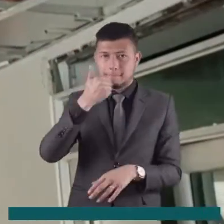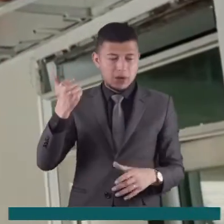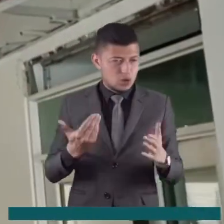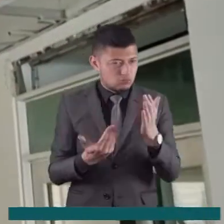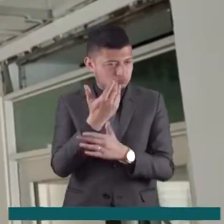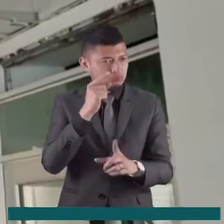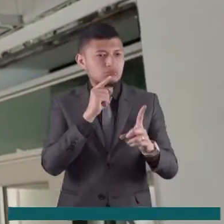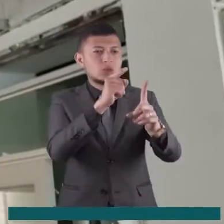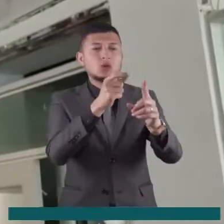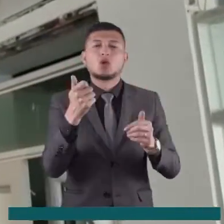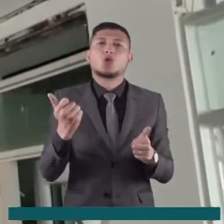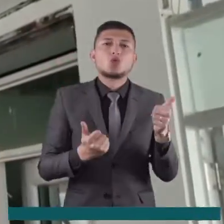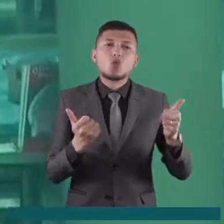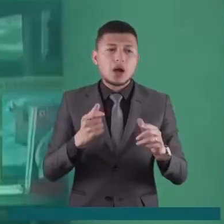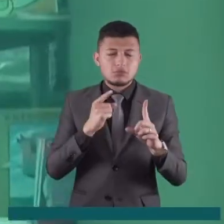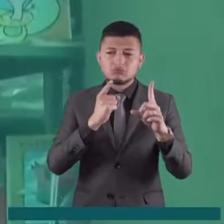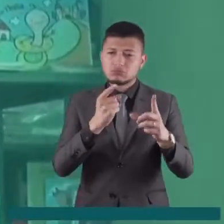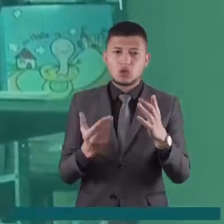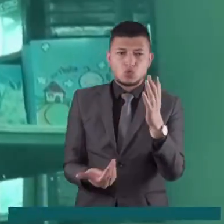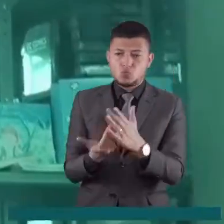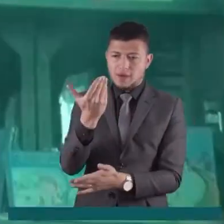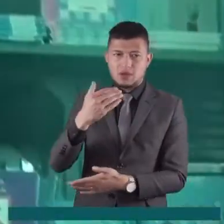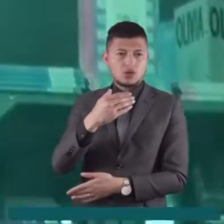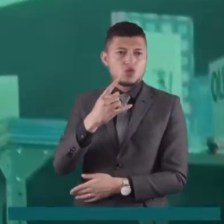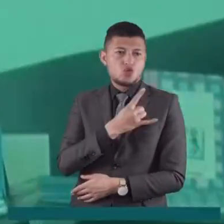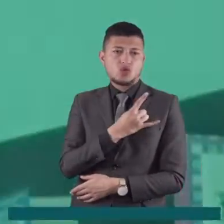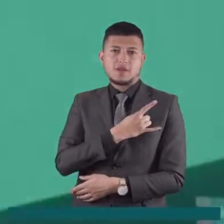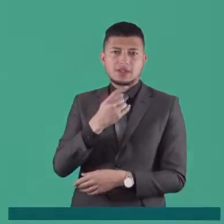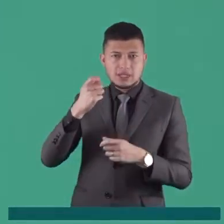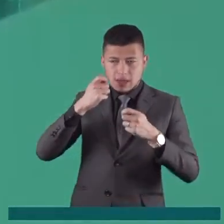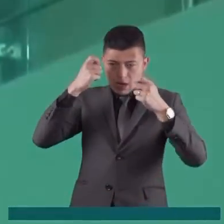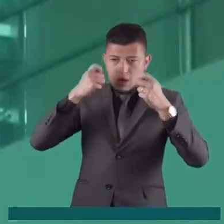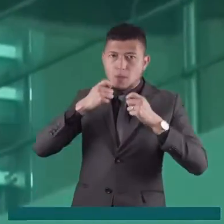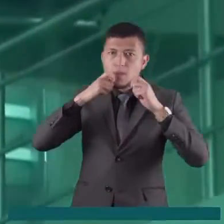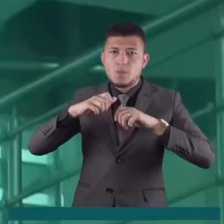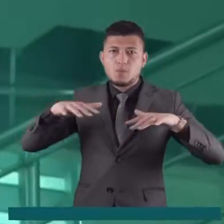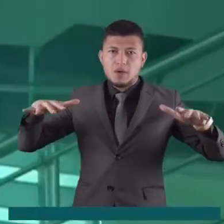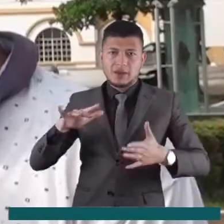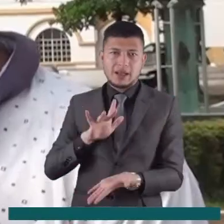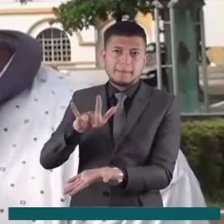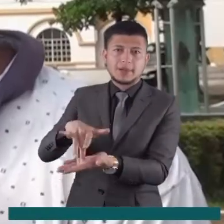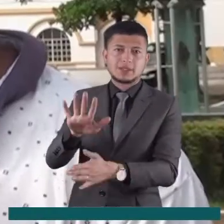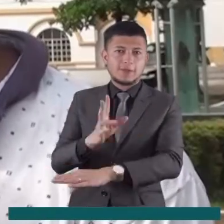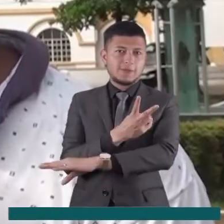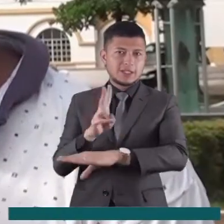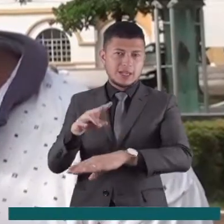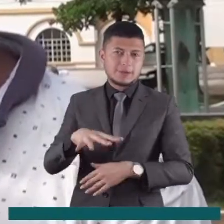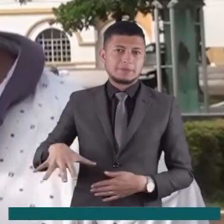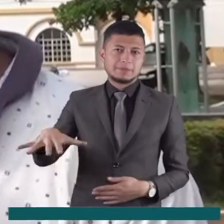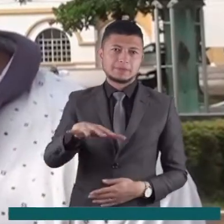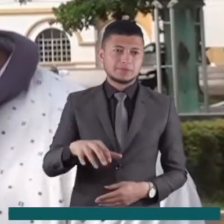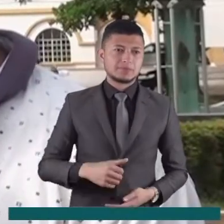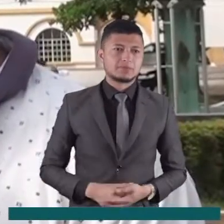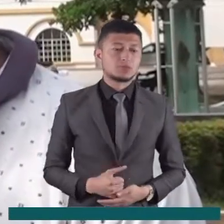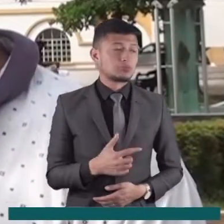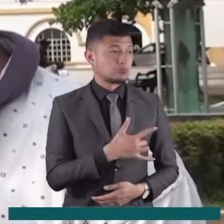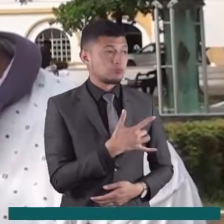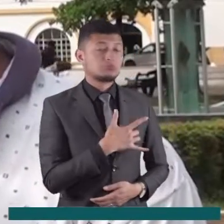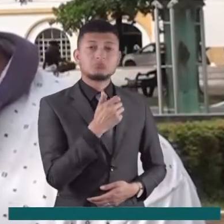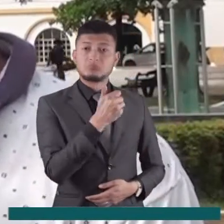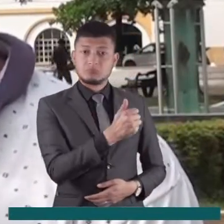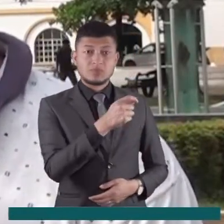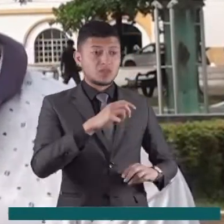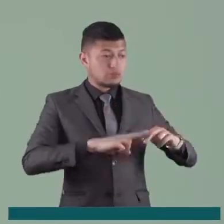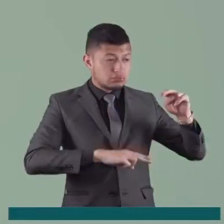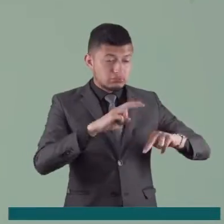tener un nuevo propósito, y es convertirse en la primera universidad pública presencial del Vichada. Pues me parece bien, porque es